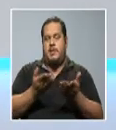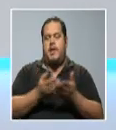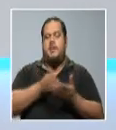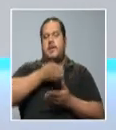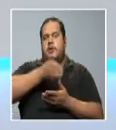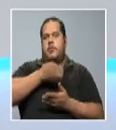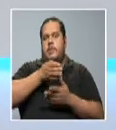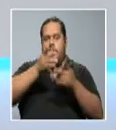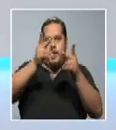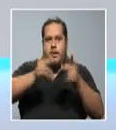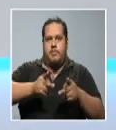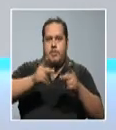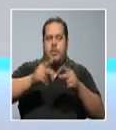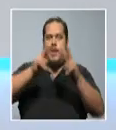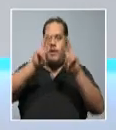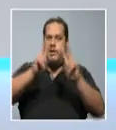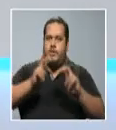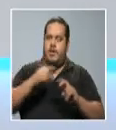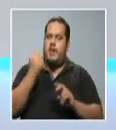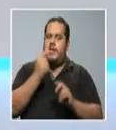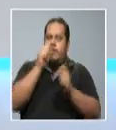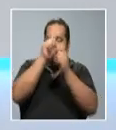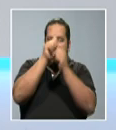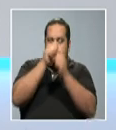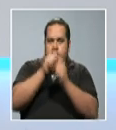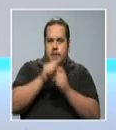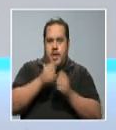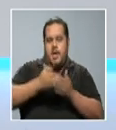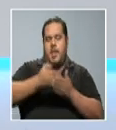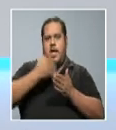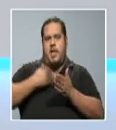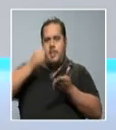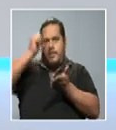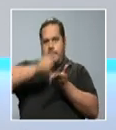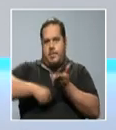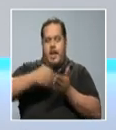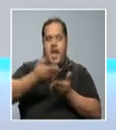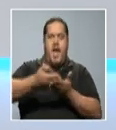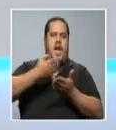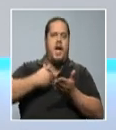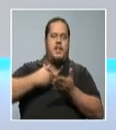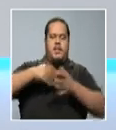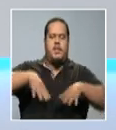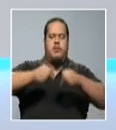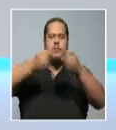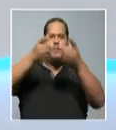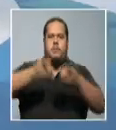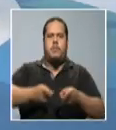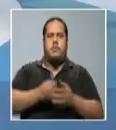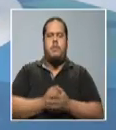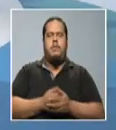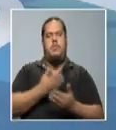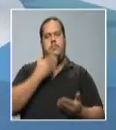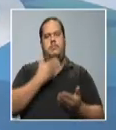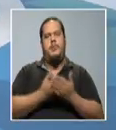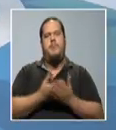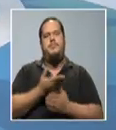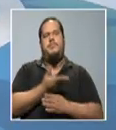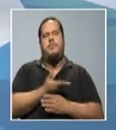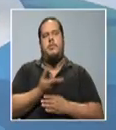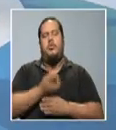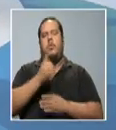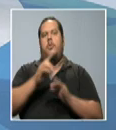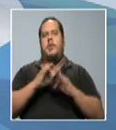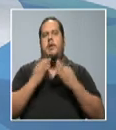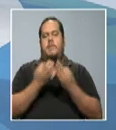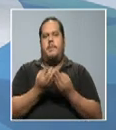las personas revisar siempre en detalle antes de firmar, antes de tomar una decisión. Don Dagoberto, cuando una